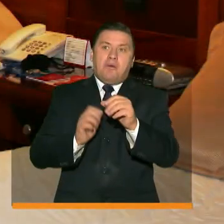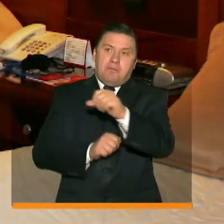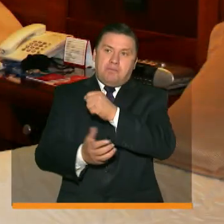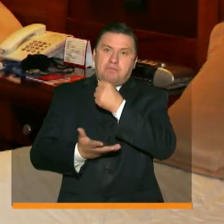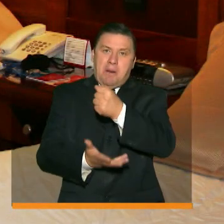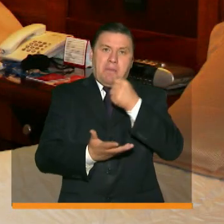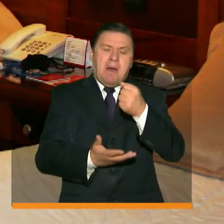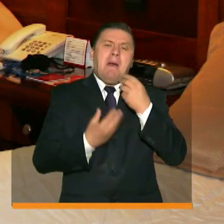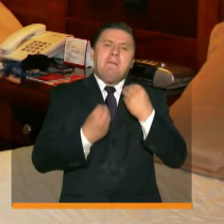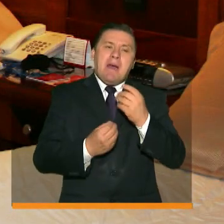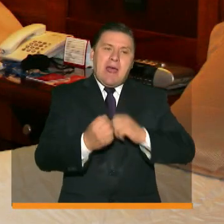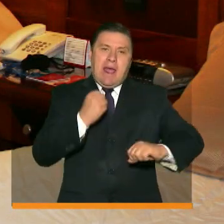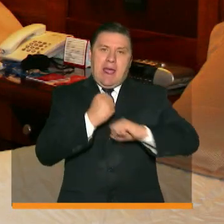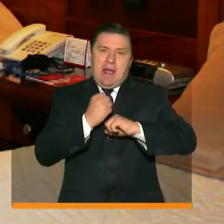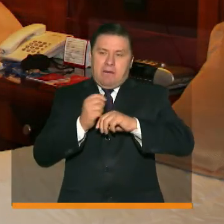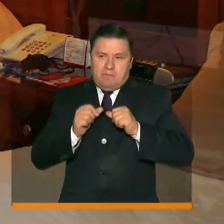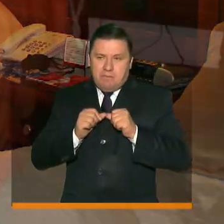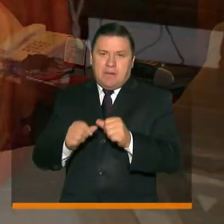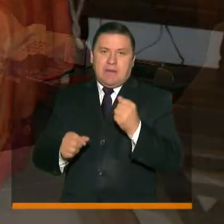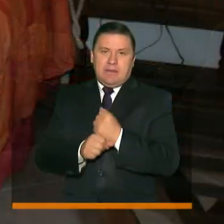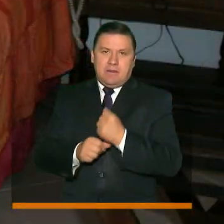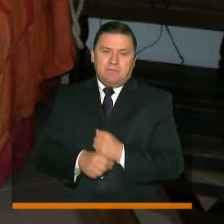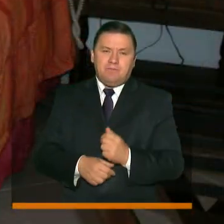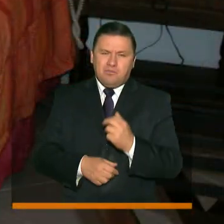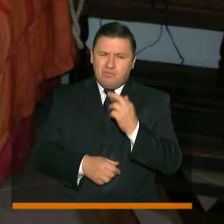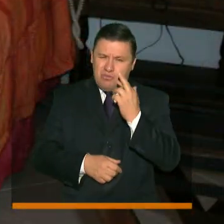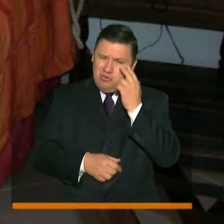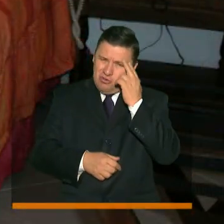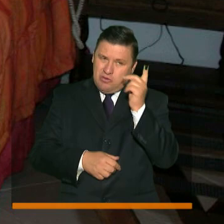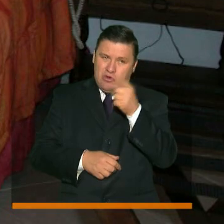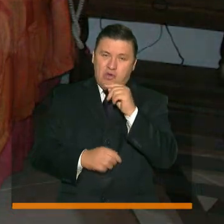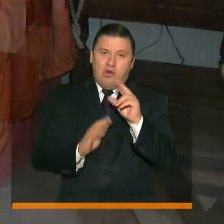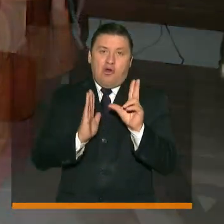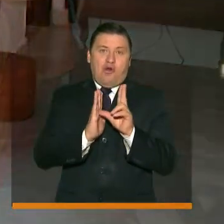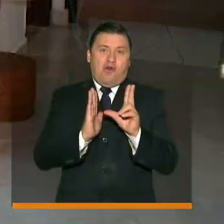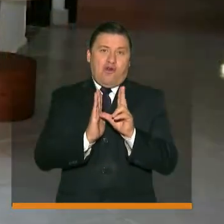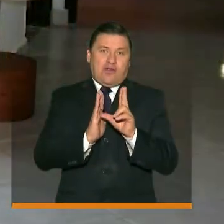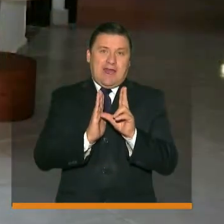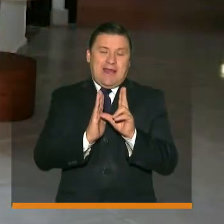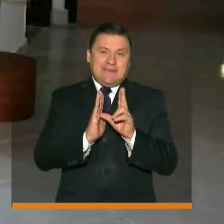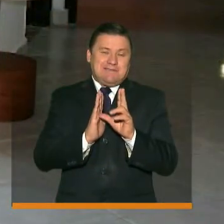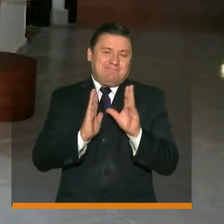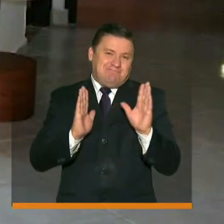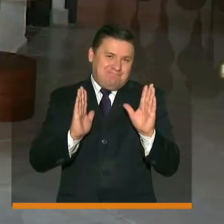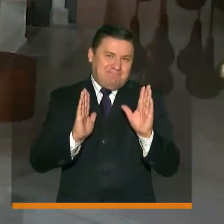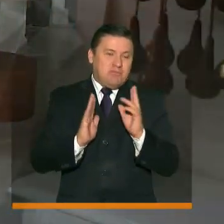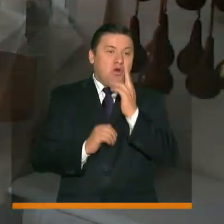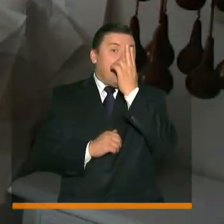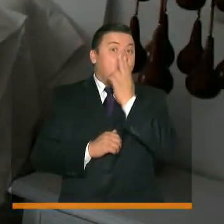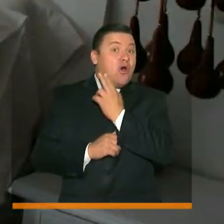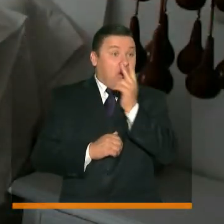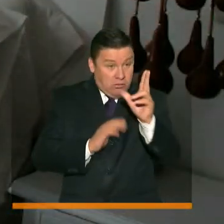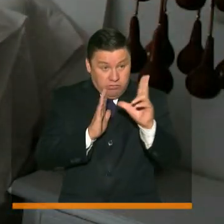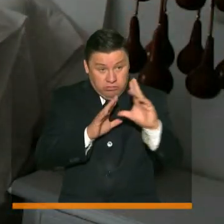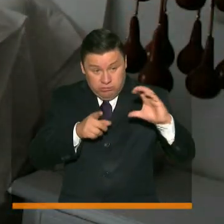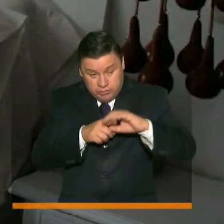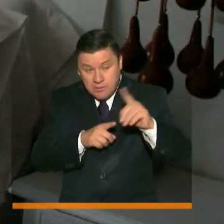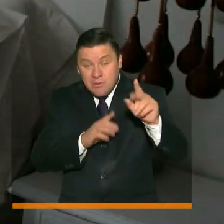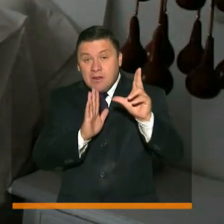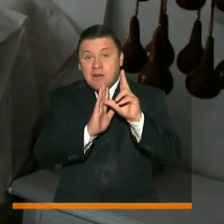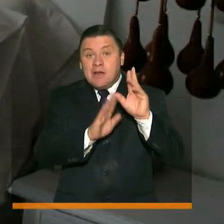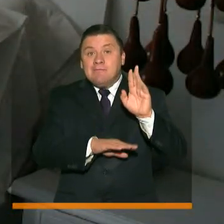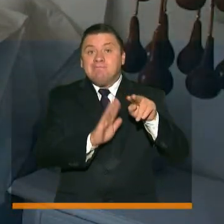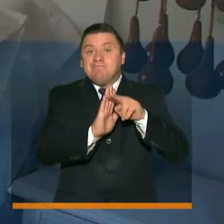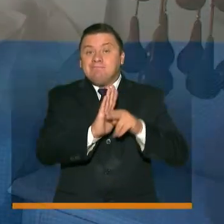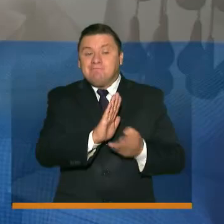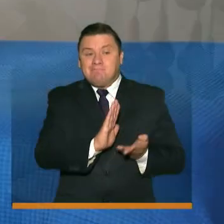un mecanismo para apoyar la conservación del empleo. Obviamente los hoteles que están en este programa van a cumplir con unos requisitos que nos